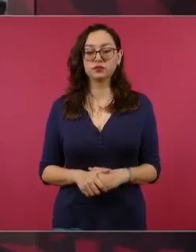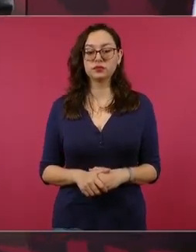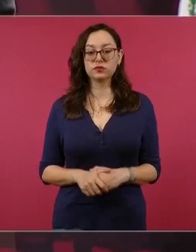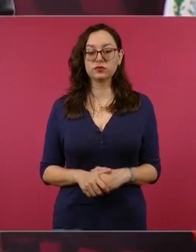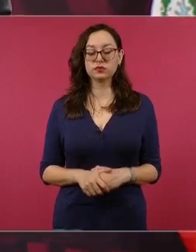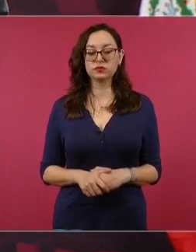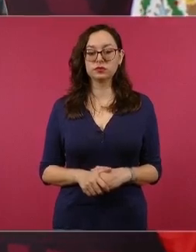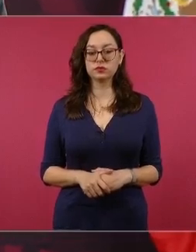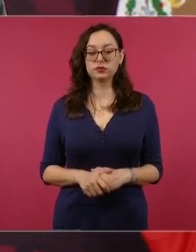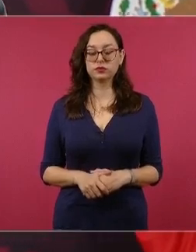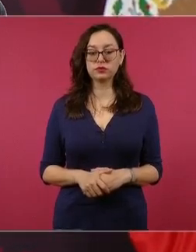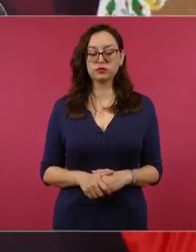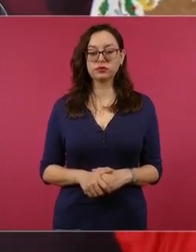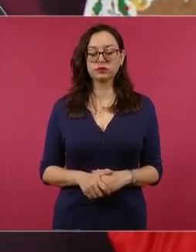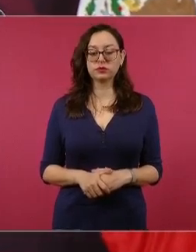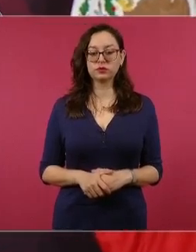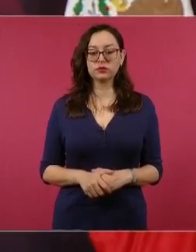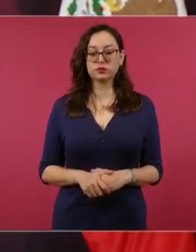Y está